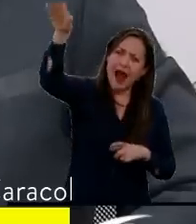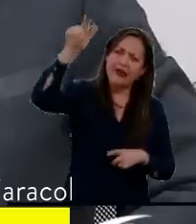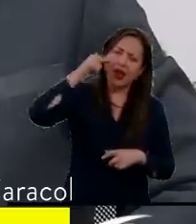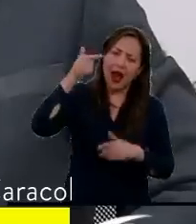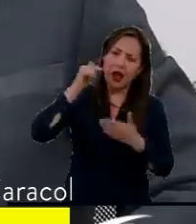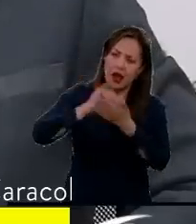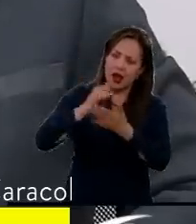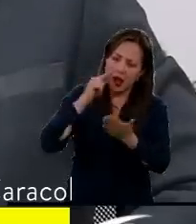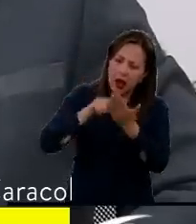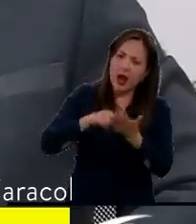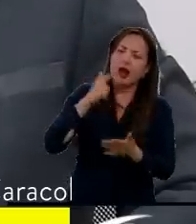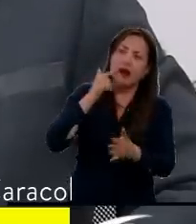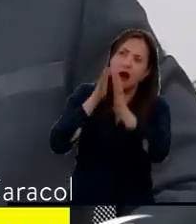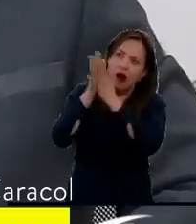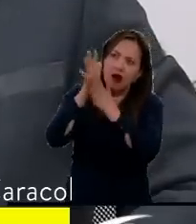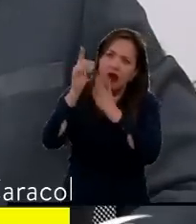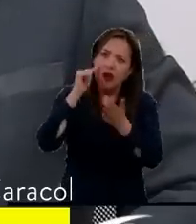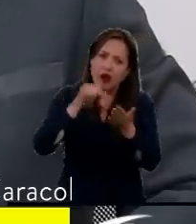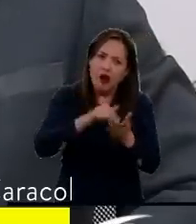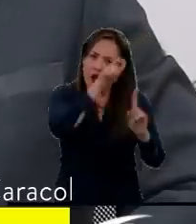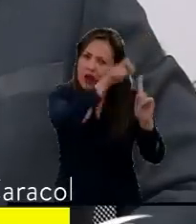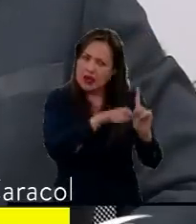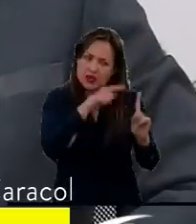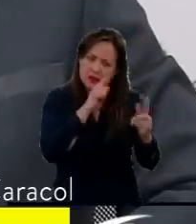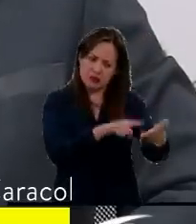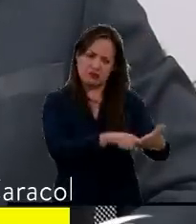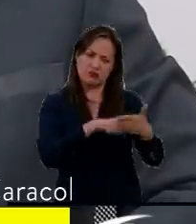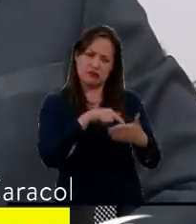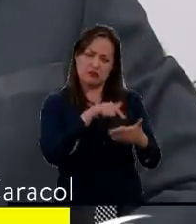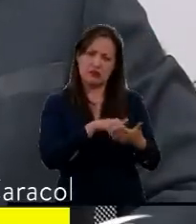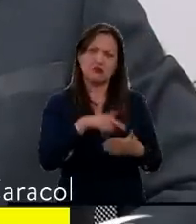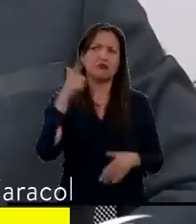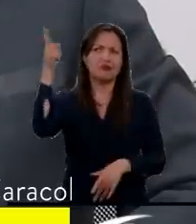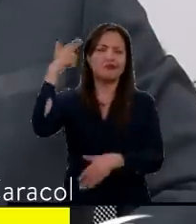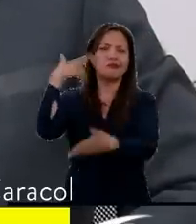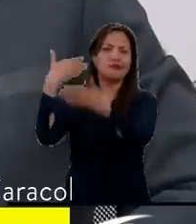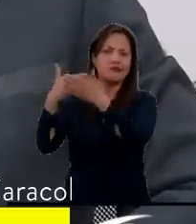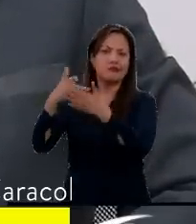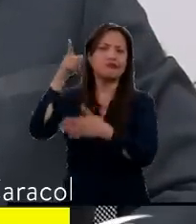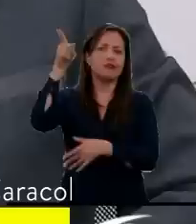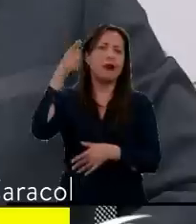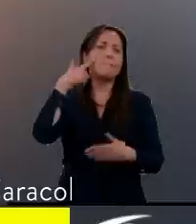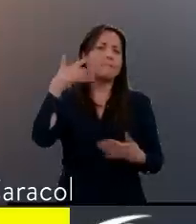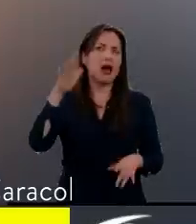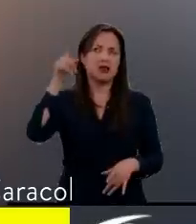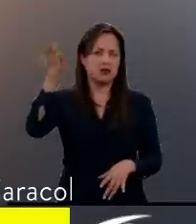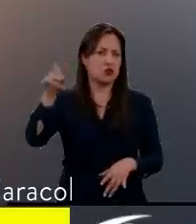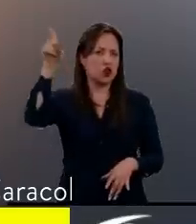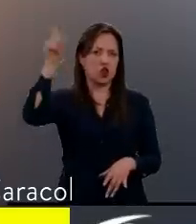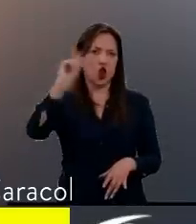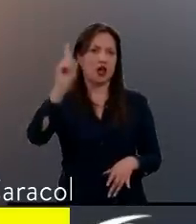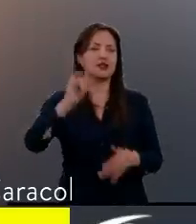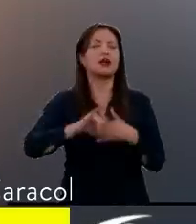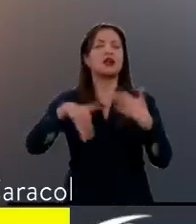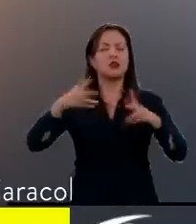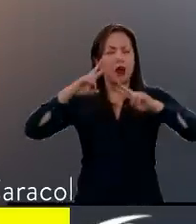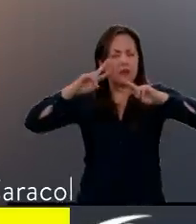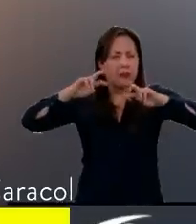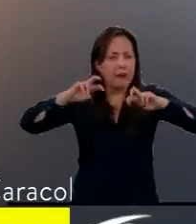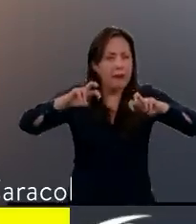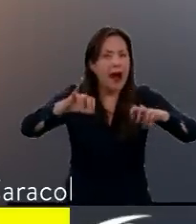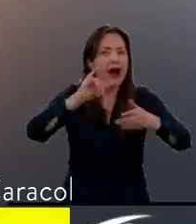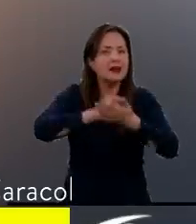o allá verifican esa información evidencian de que esta persona ya Aparentemente no existe de inmediato Los investigadores